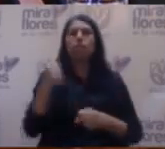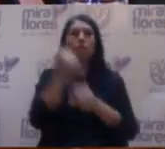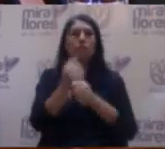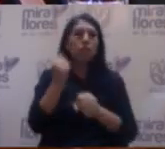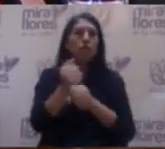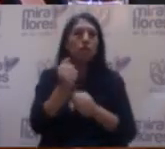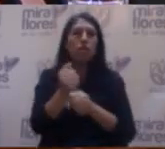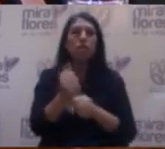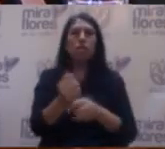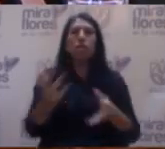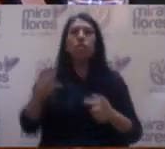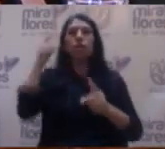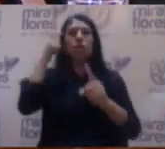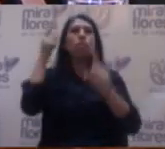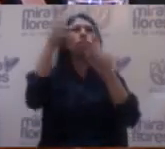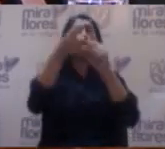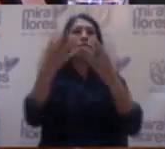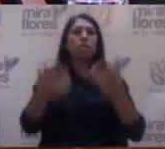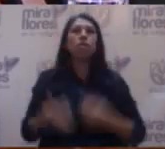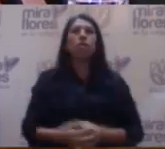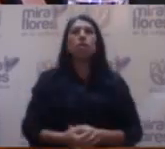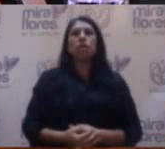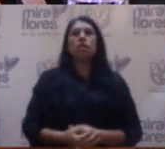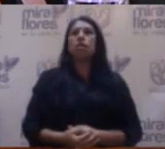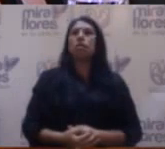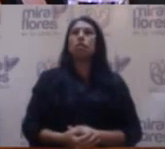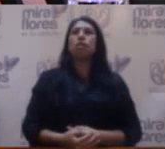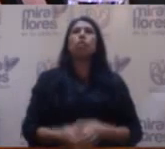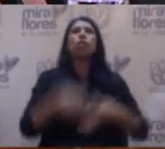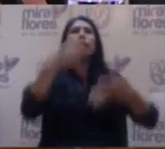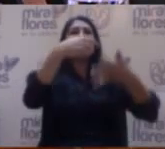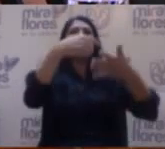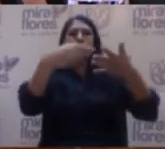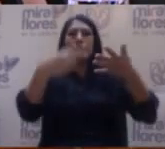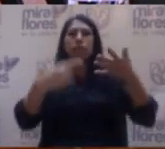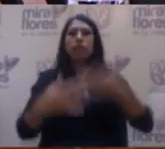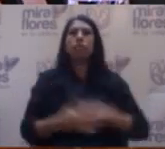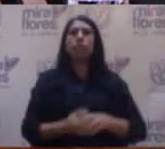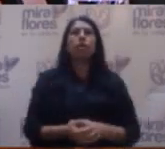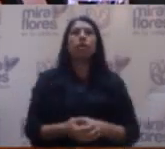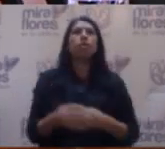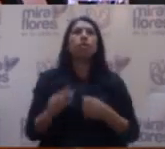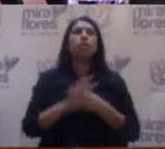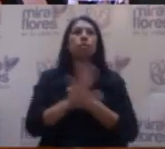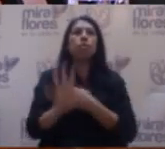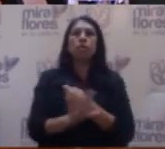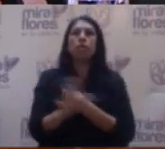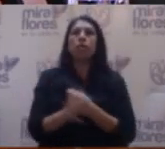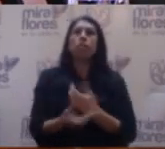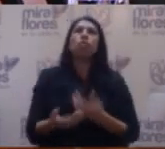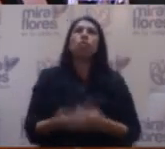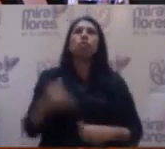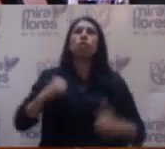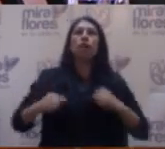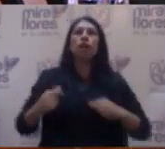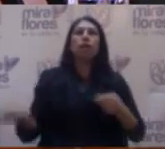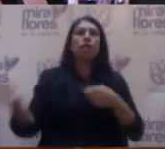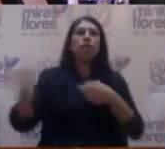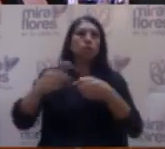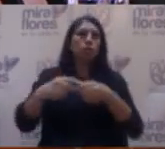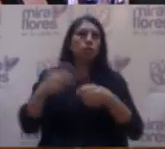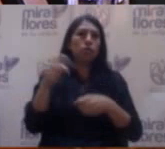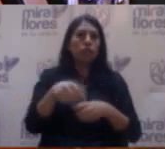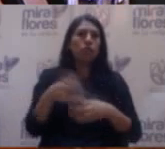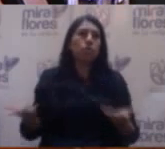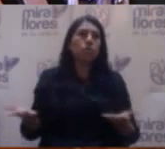habían sido los objetivos, la línea de base y alternar con diferentes factores involucrados también en esto. Pero